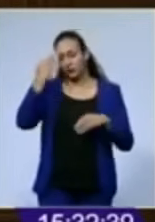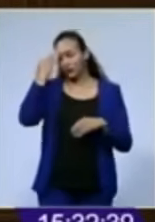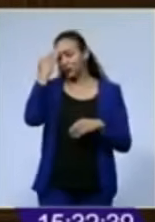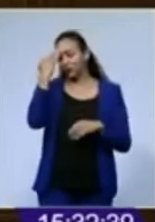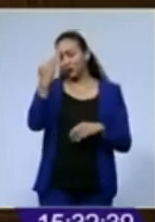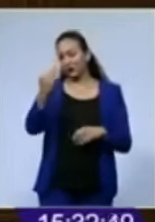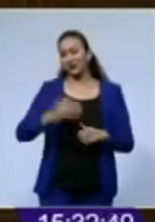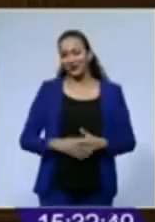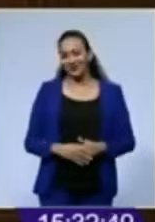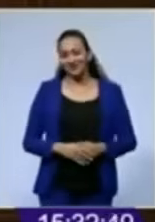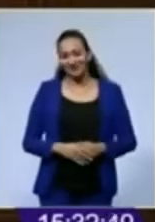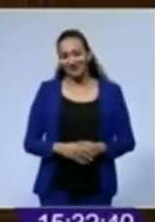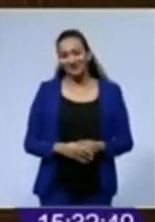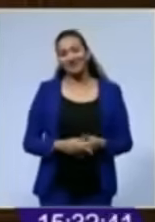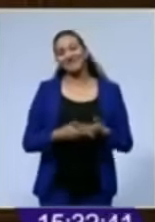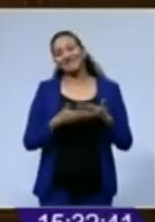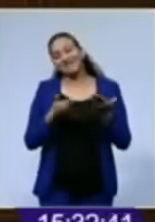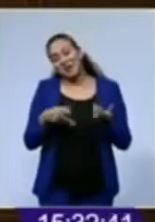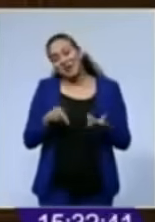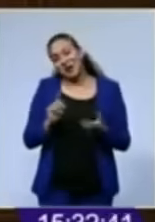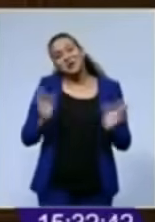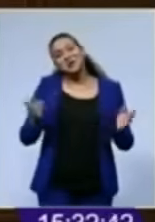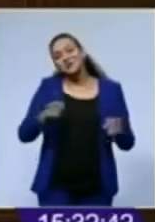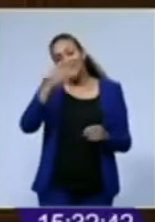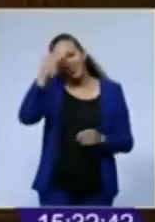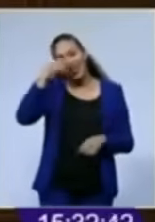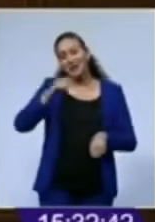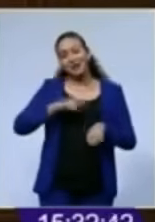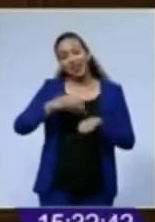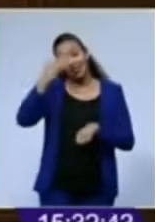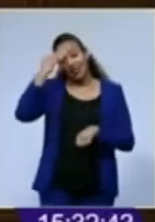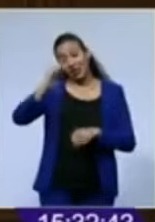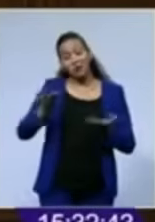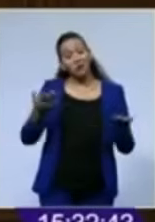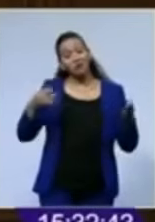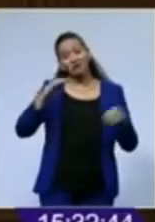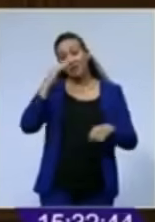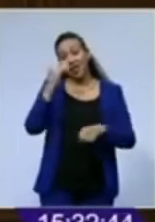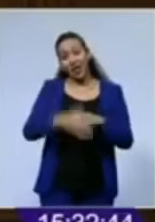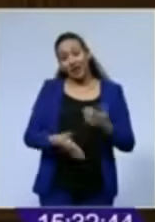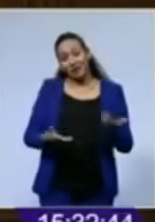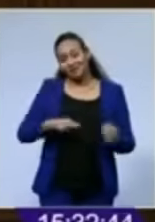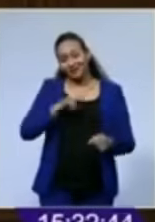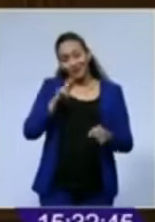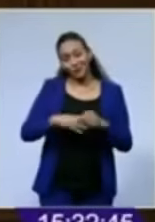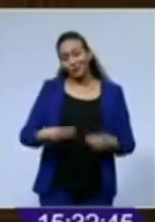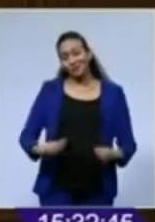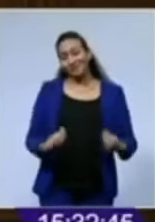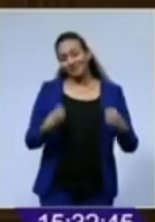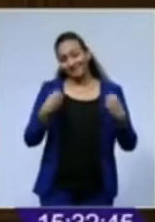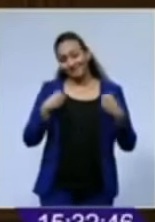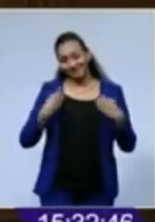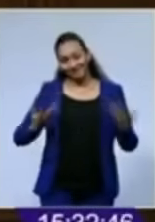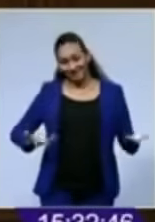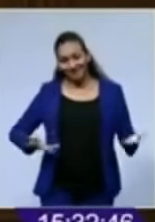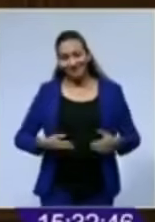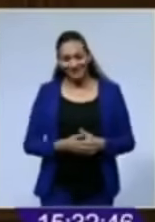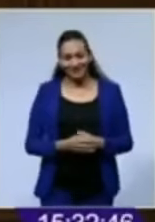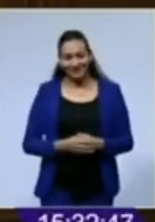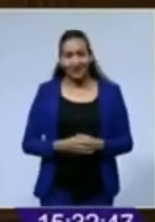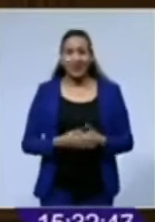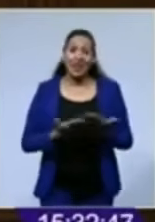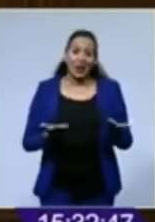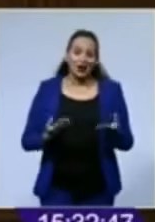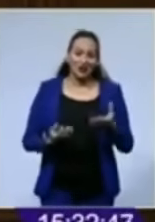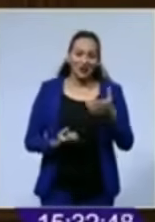suprema corte como secretario de estudio y cuenta por lo que desde niño él se familiarizó con conceptos como el amparo y la suspensión